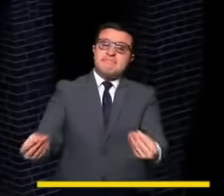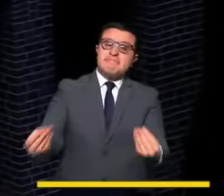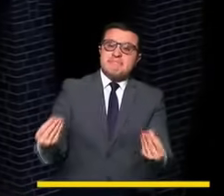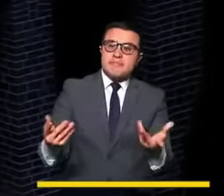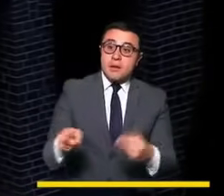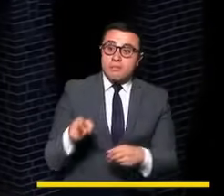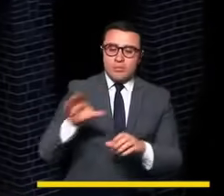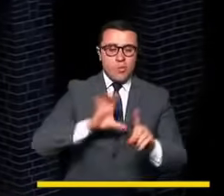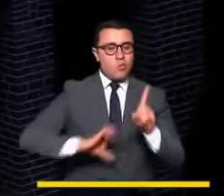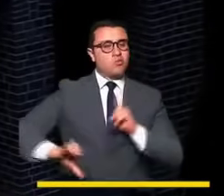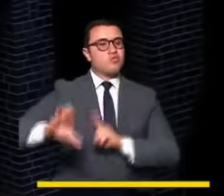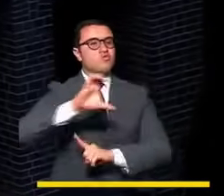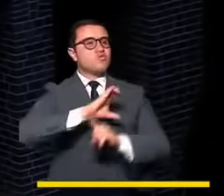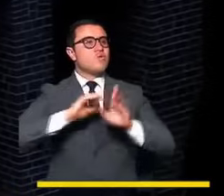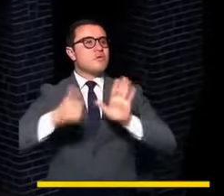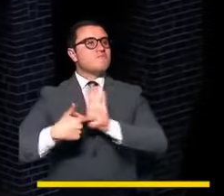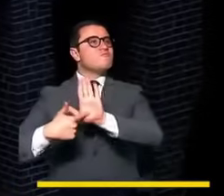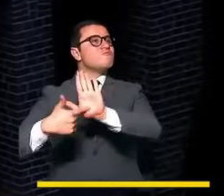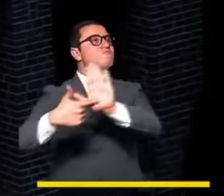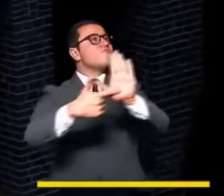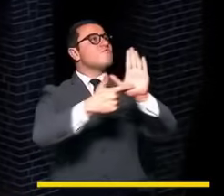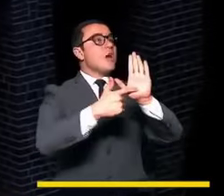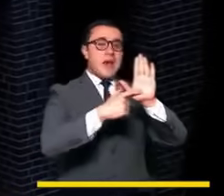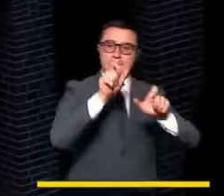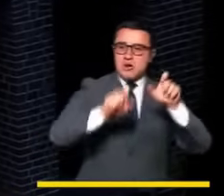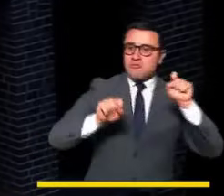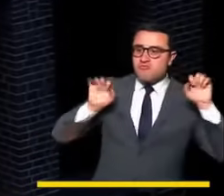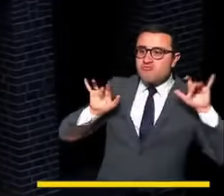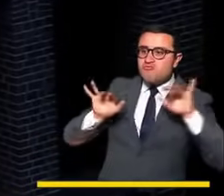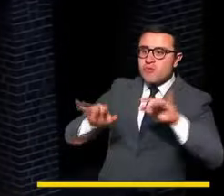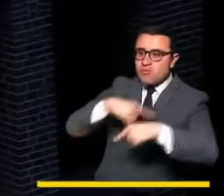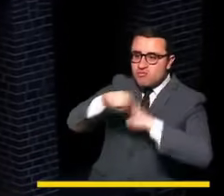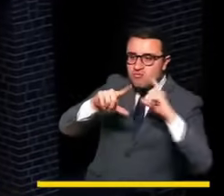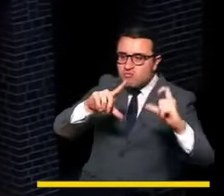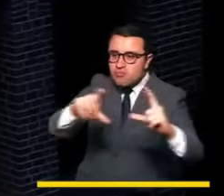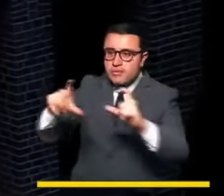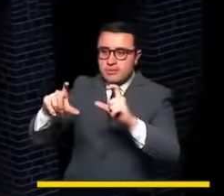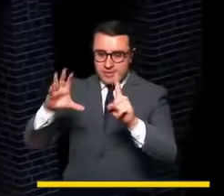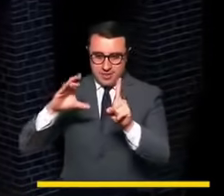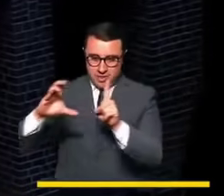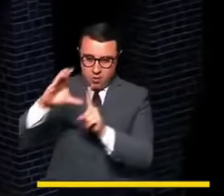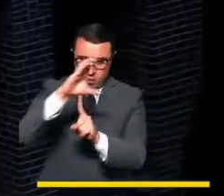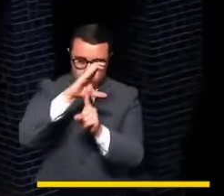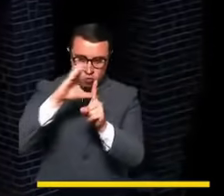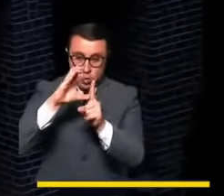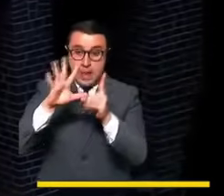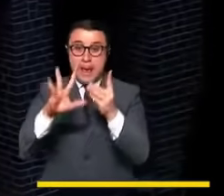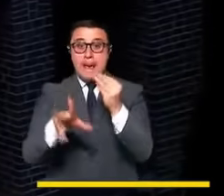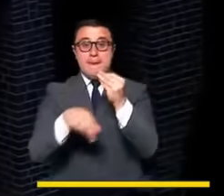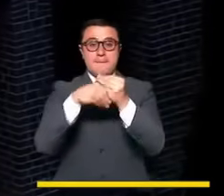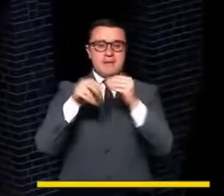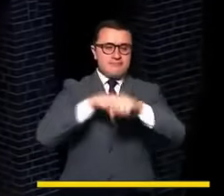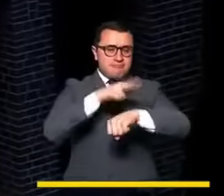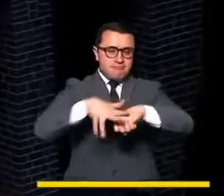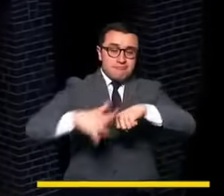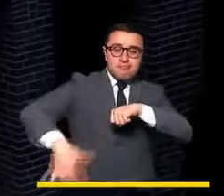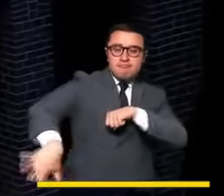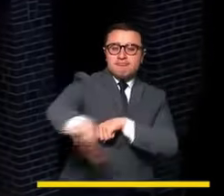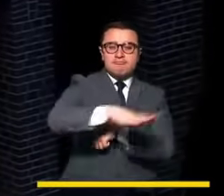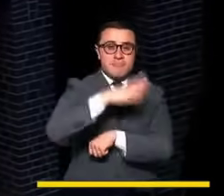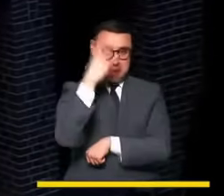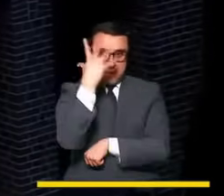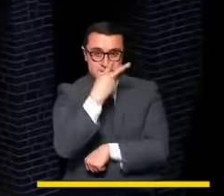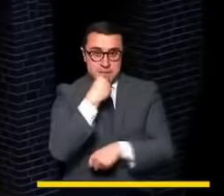la cultura sea motor del turismo. La cultura y la belleza de la naturaleza sean